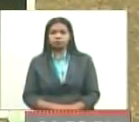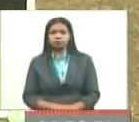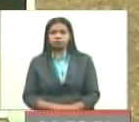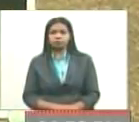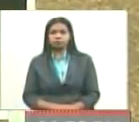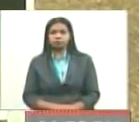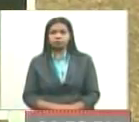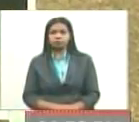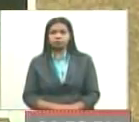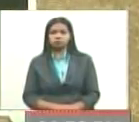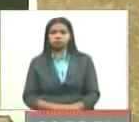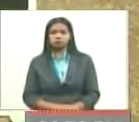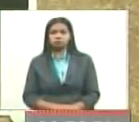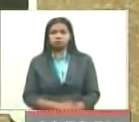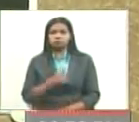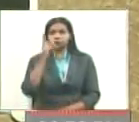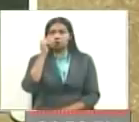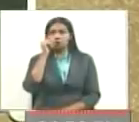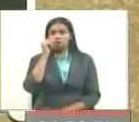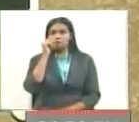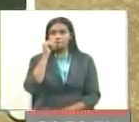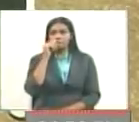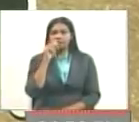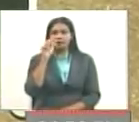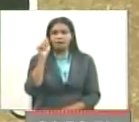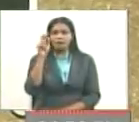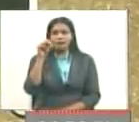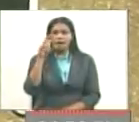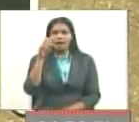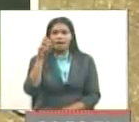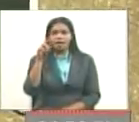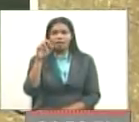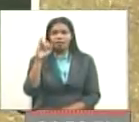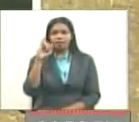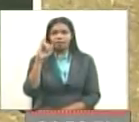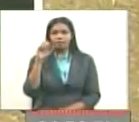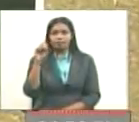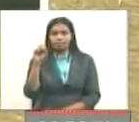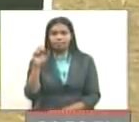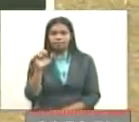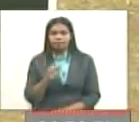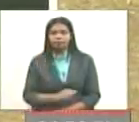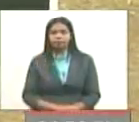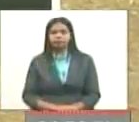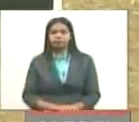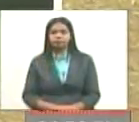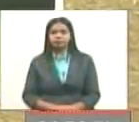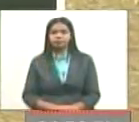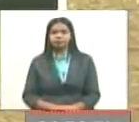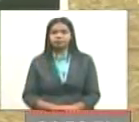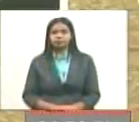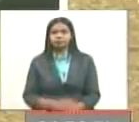Andrés Velázquez, ni se ve el bichito este, ¿vale? Pasmado hasta para todo, ¿viste? Aquí está, ¿ves?